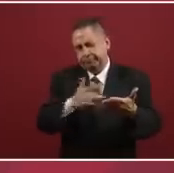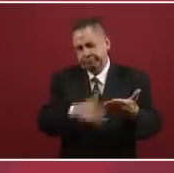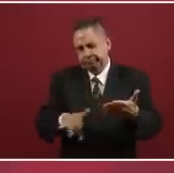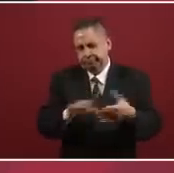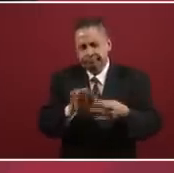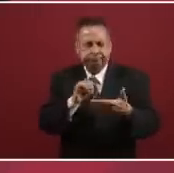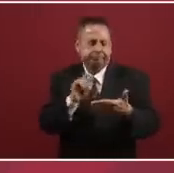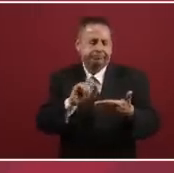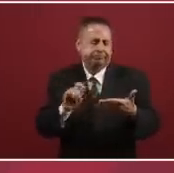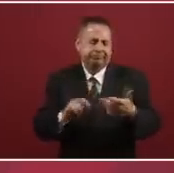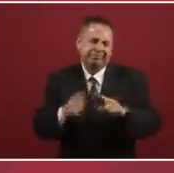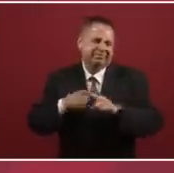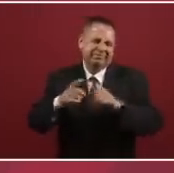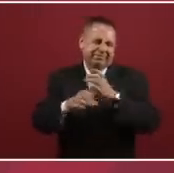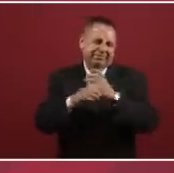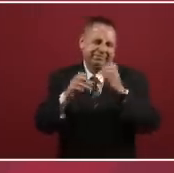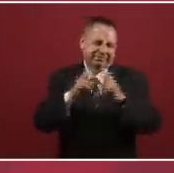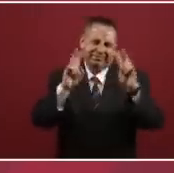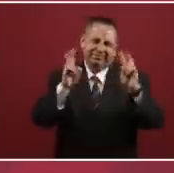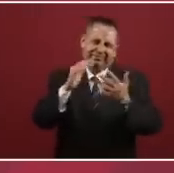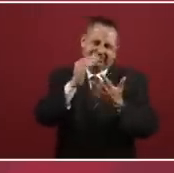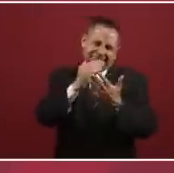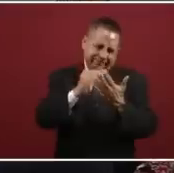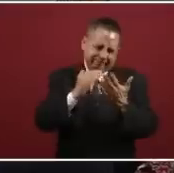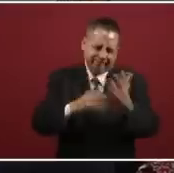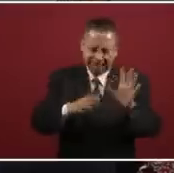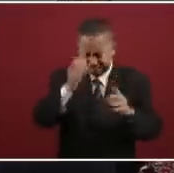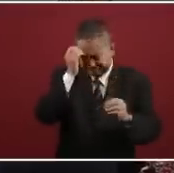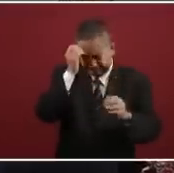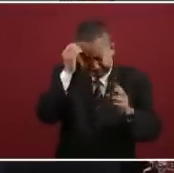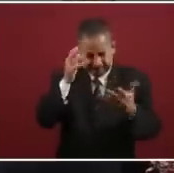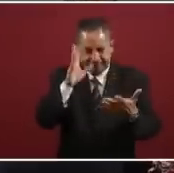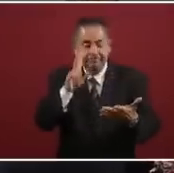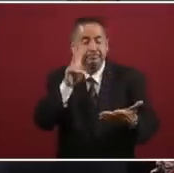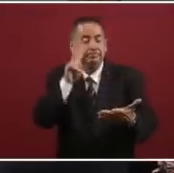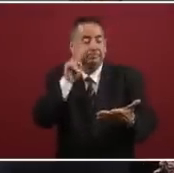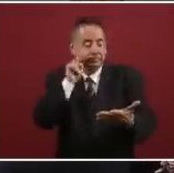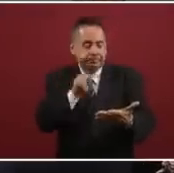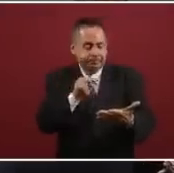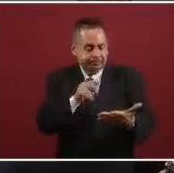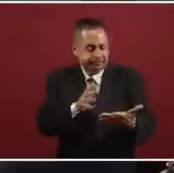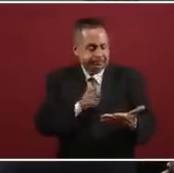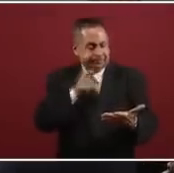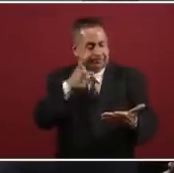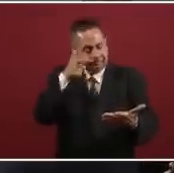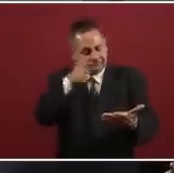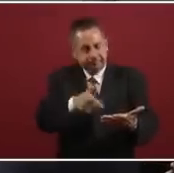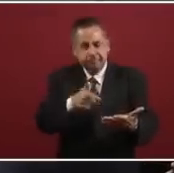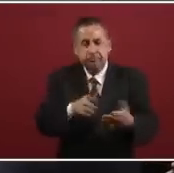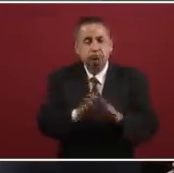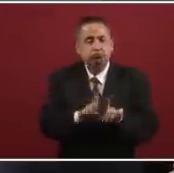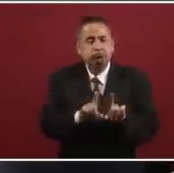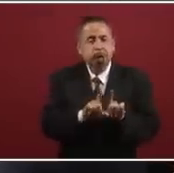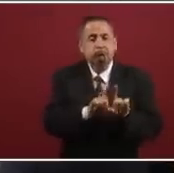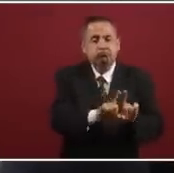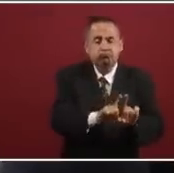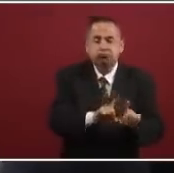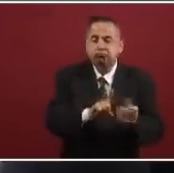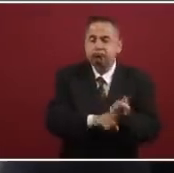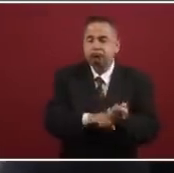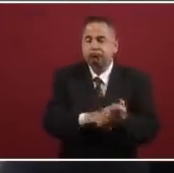de muchas cosas, y algo que me llamó la atención es una relación íntima